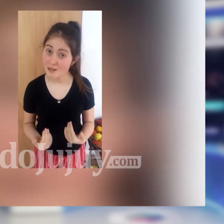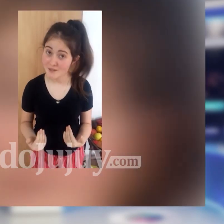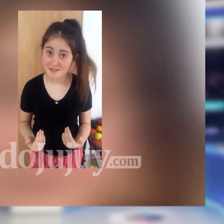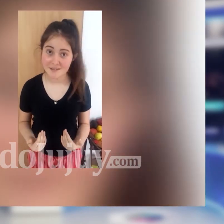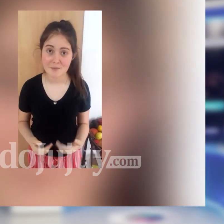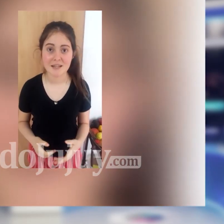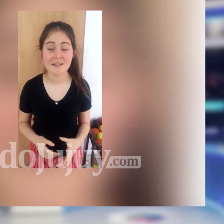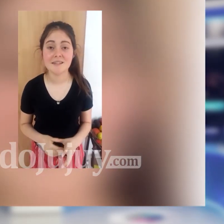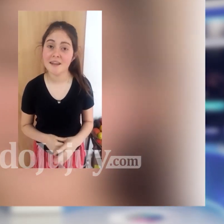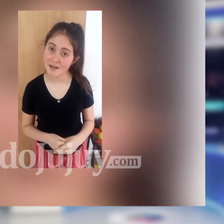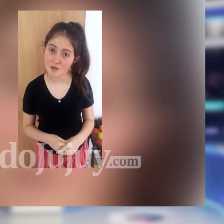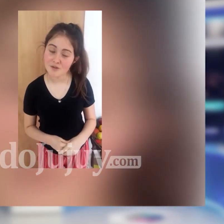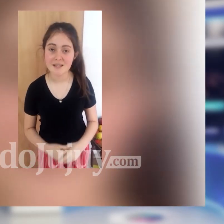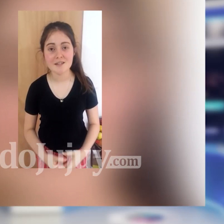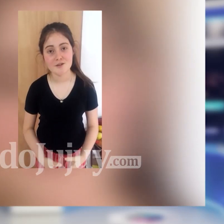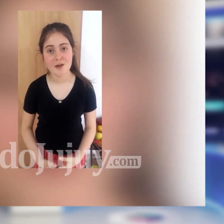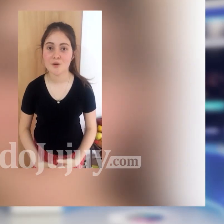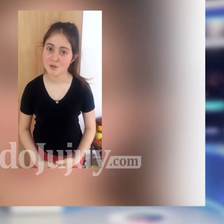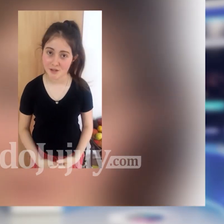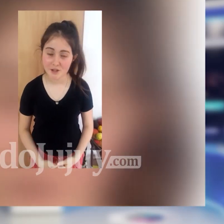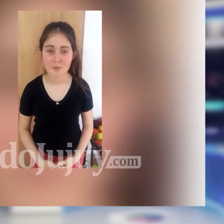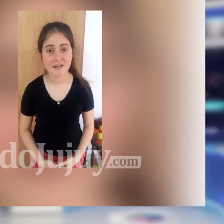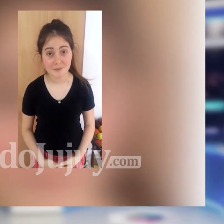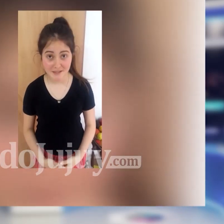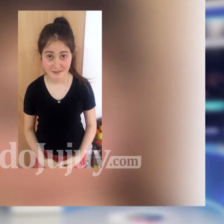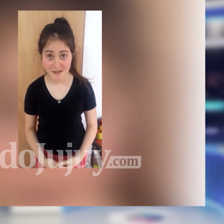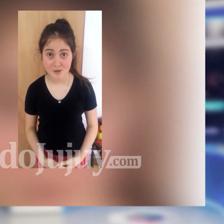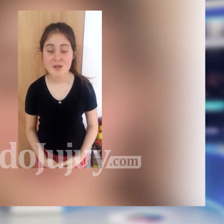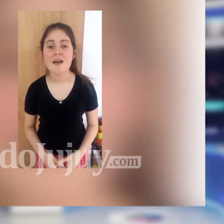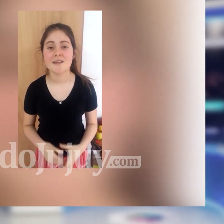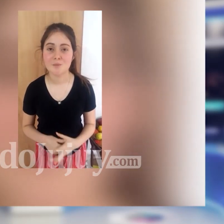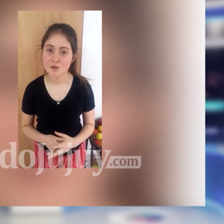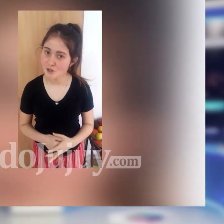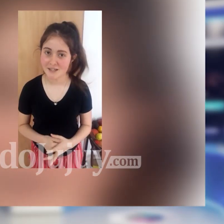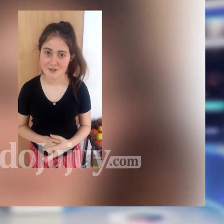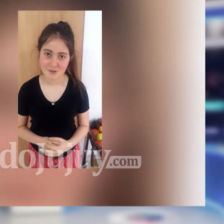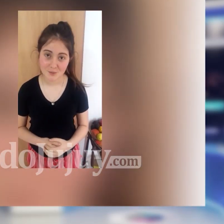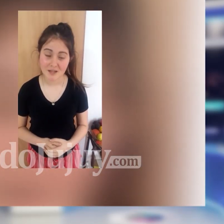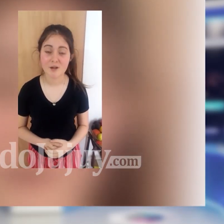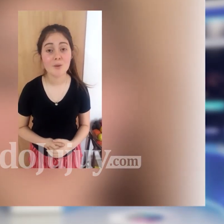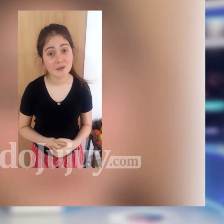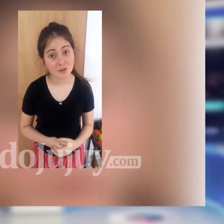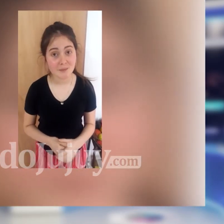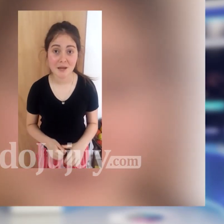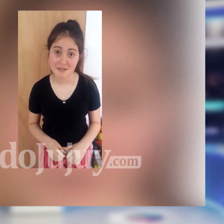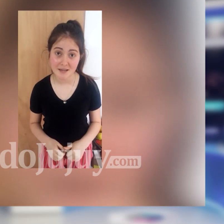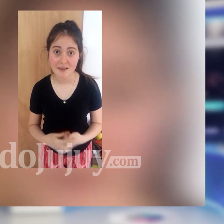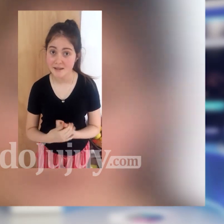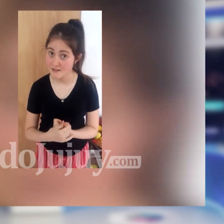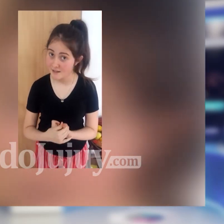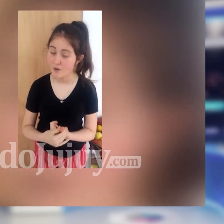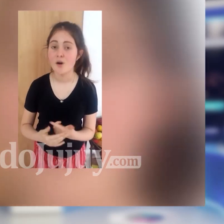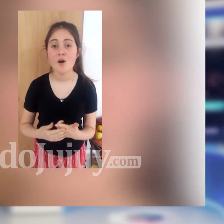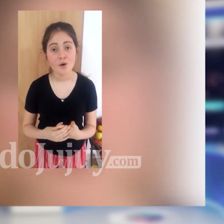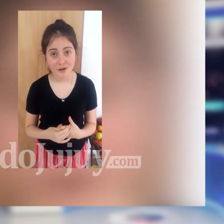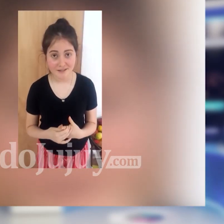30, 7 eran alumnos de Daniel Córdoba, entraron todos los alumnos de Daniel Córdoba. Bueno, este es el ejemplo que por ahí uno dice,